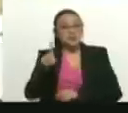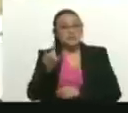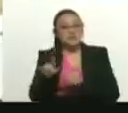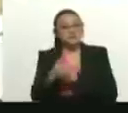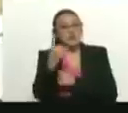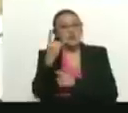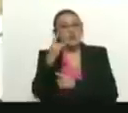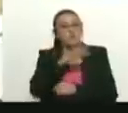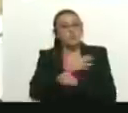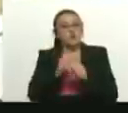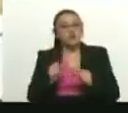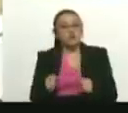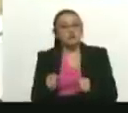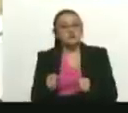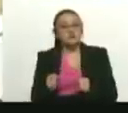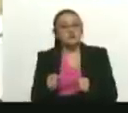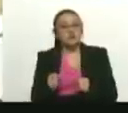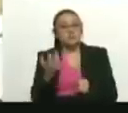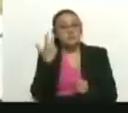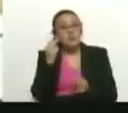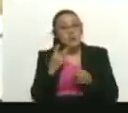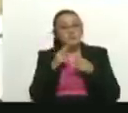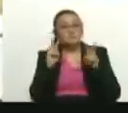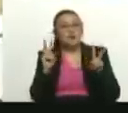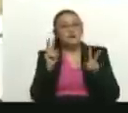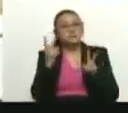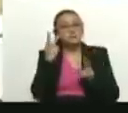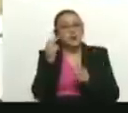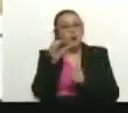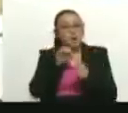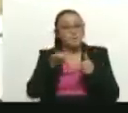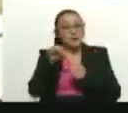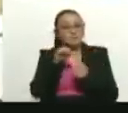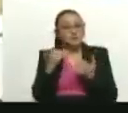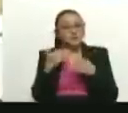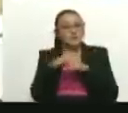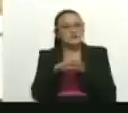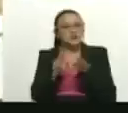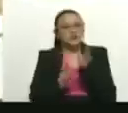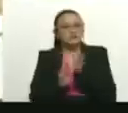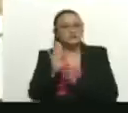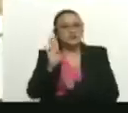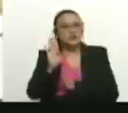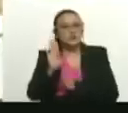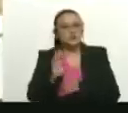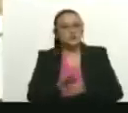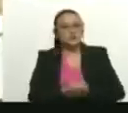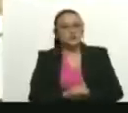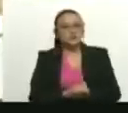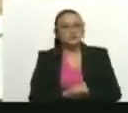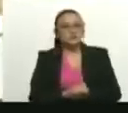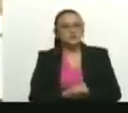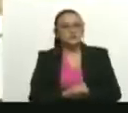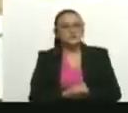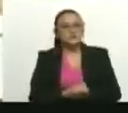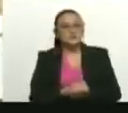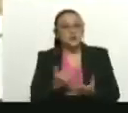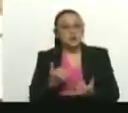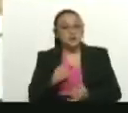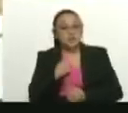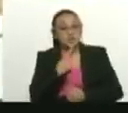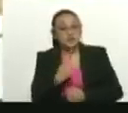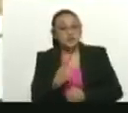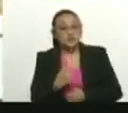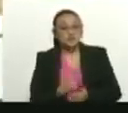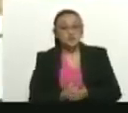una superpotencia, pero para la paz, para la cooperación, para la integración, para el desarrollo. Yo te digo, Shen